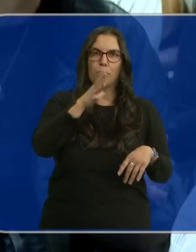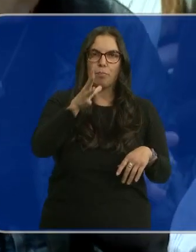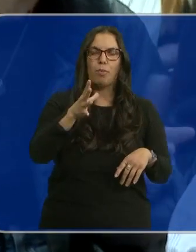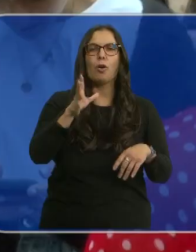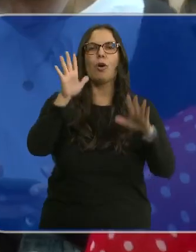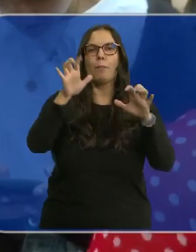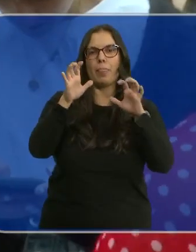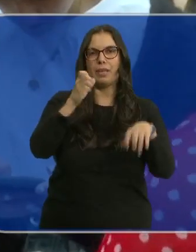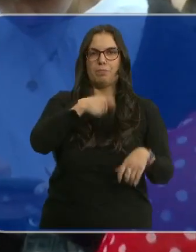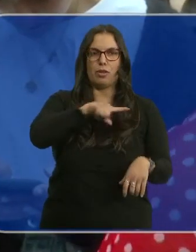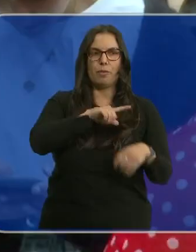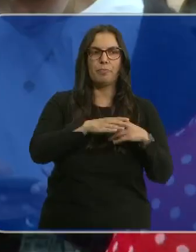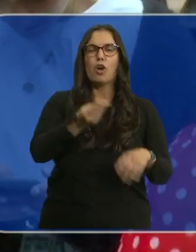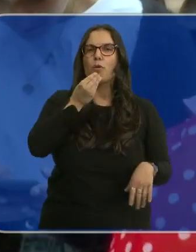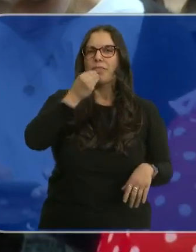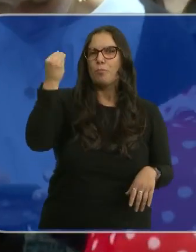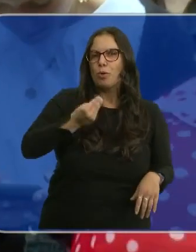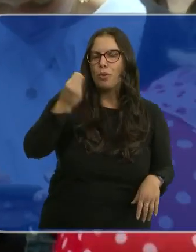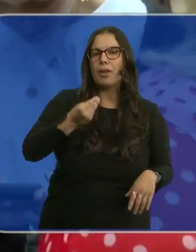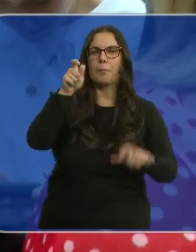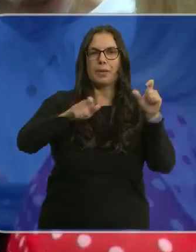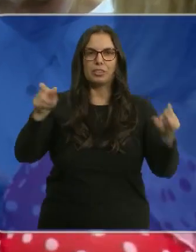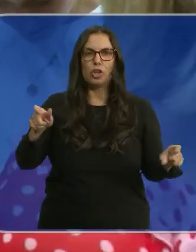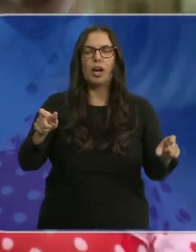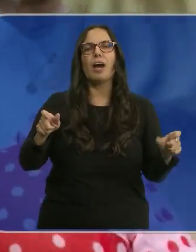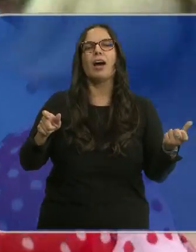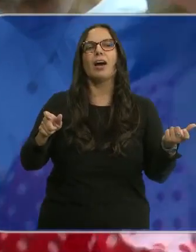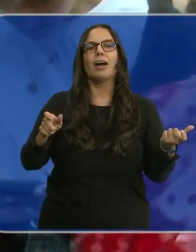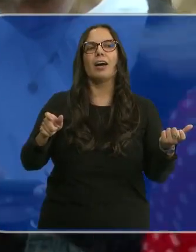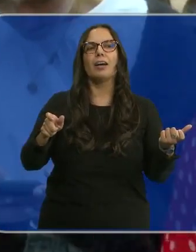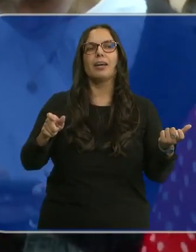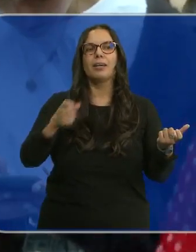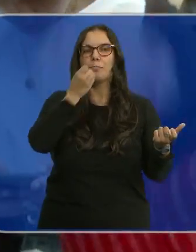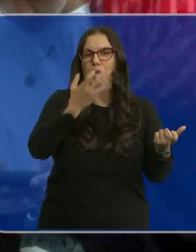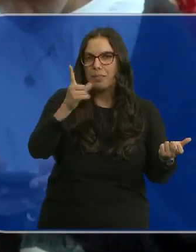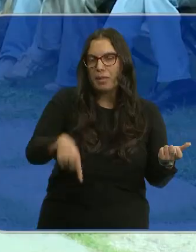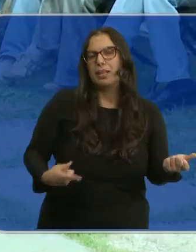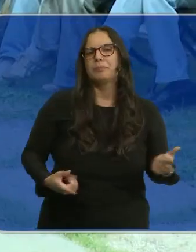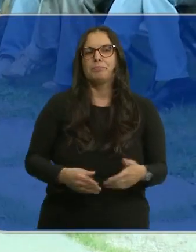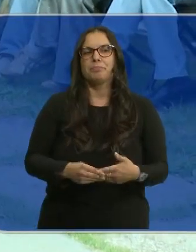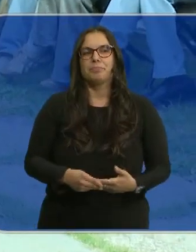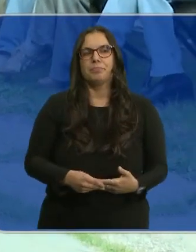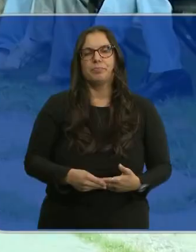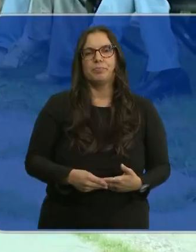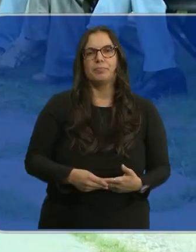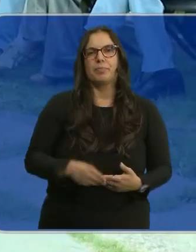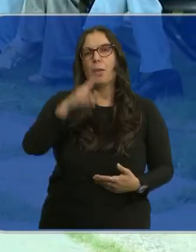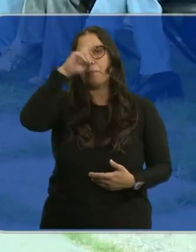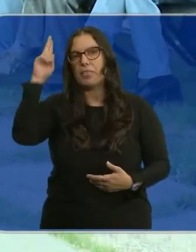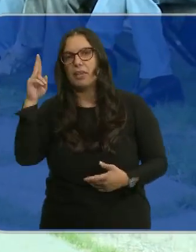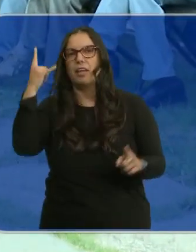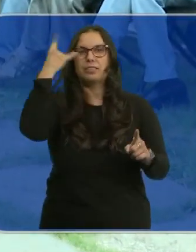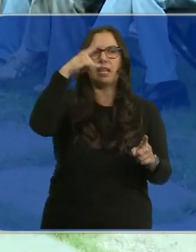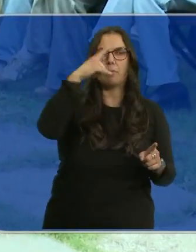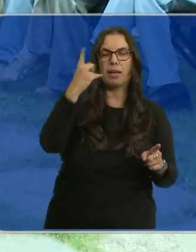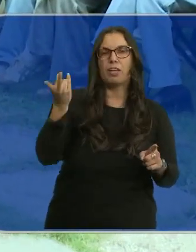estudiar español. La comida es muy buena, las personas son muy bien también. Como Madrid y